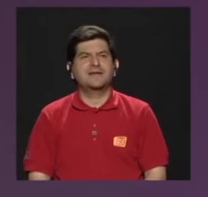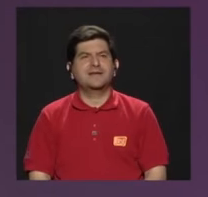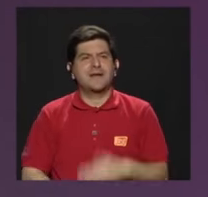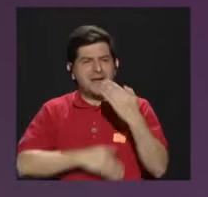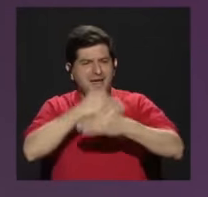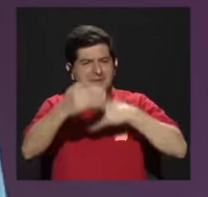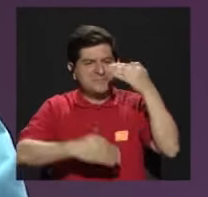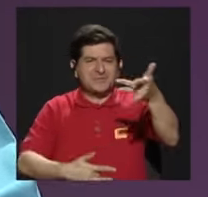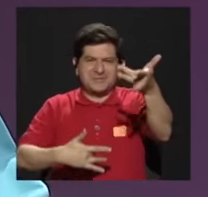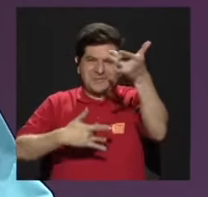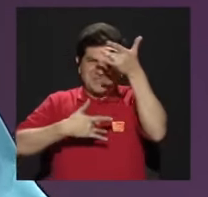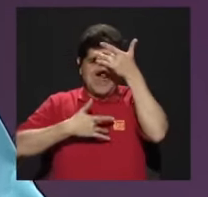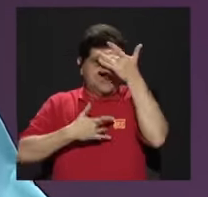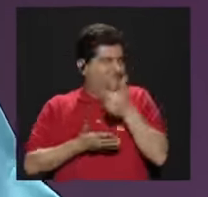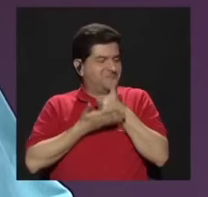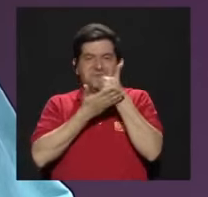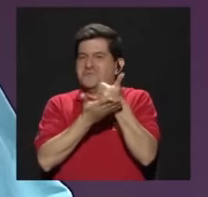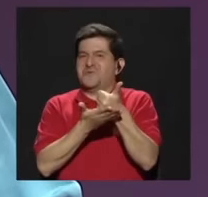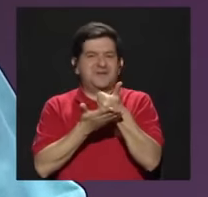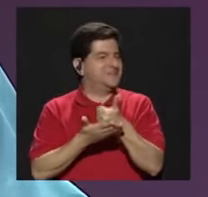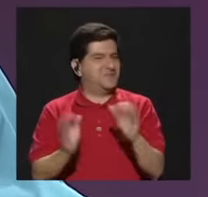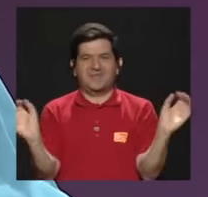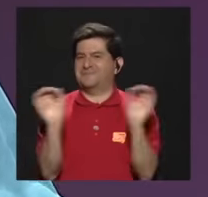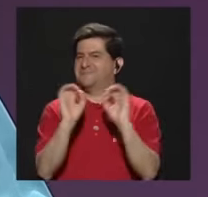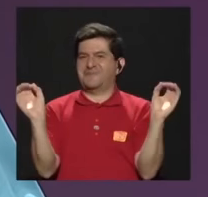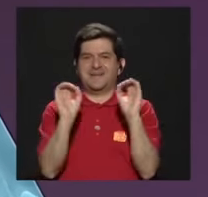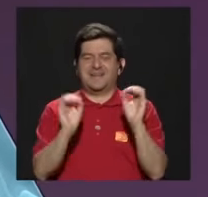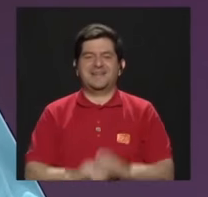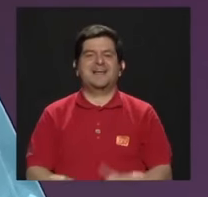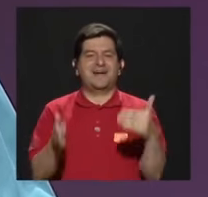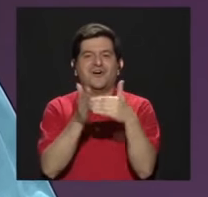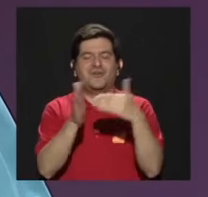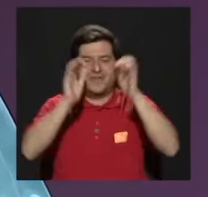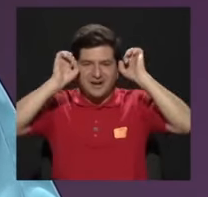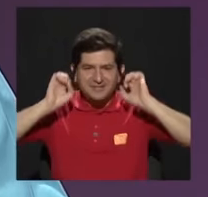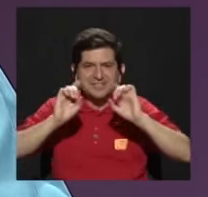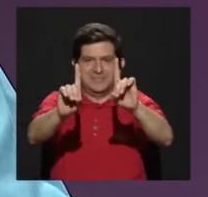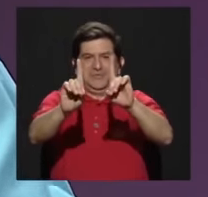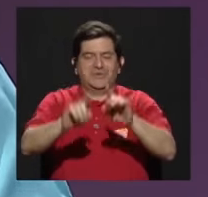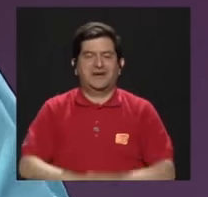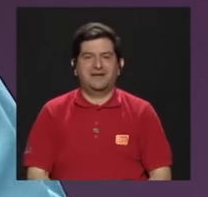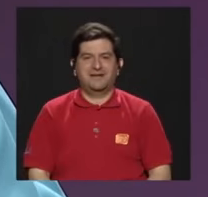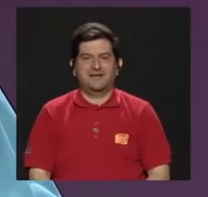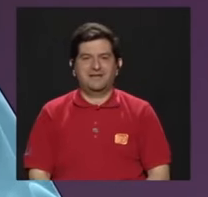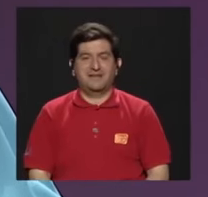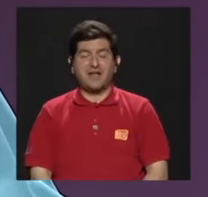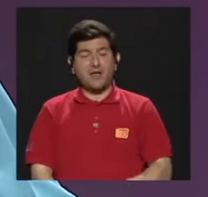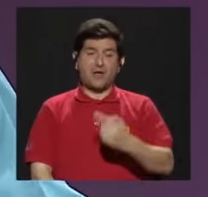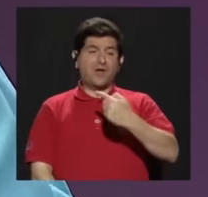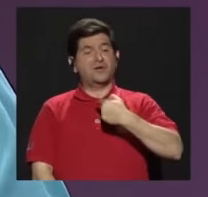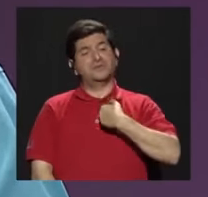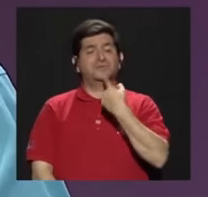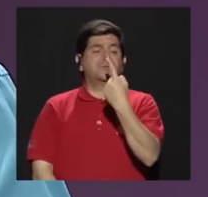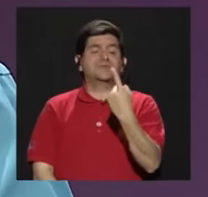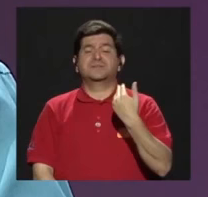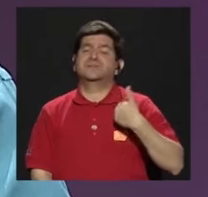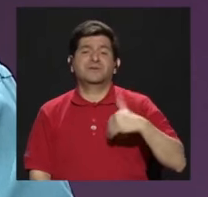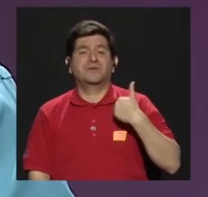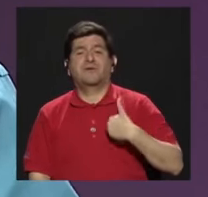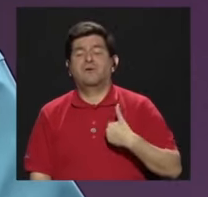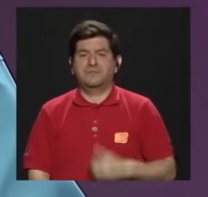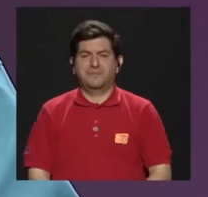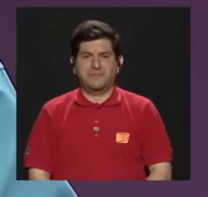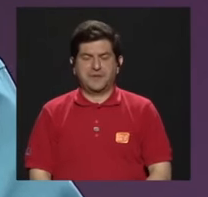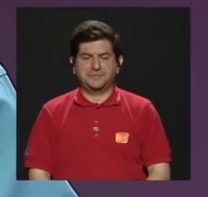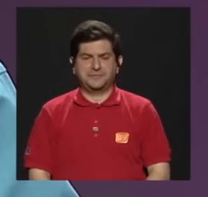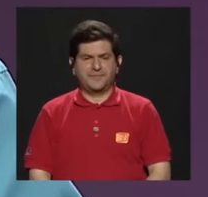patologizar no ayuda en nada el proceso de reeducación. Es más bien, es volverme yo como hombre y decir,